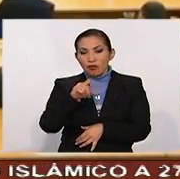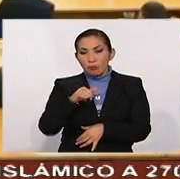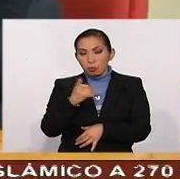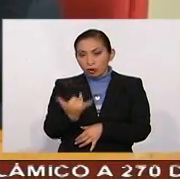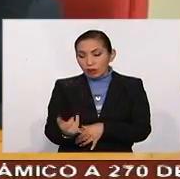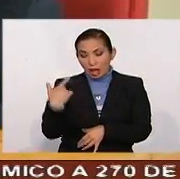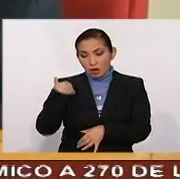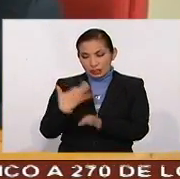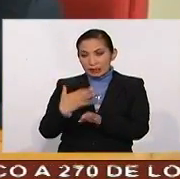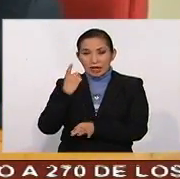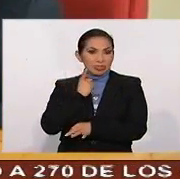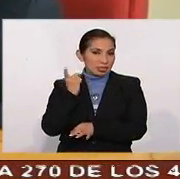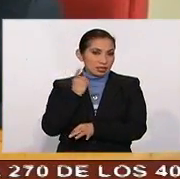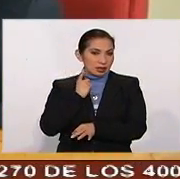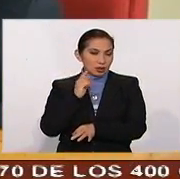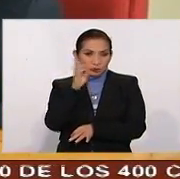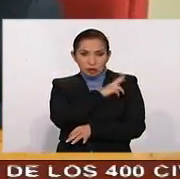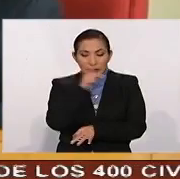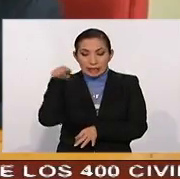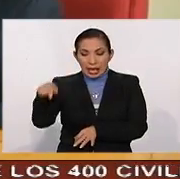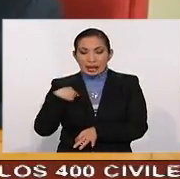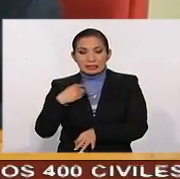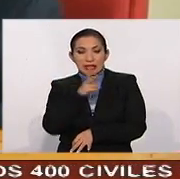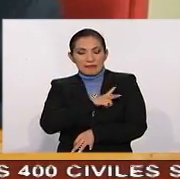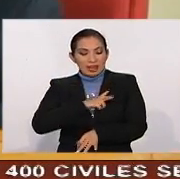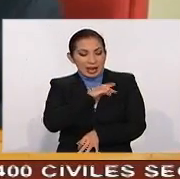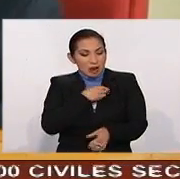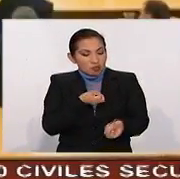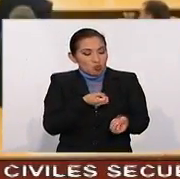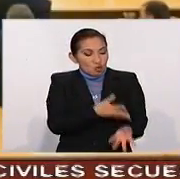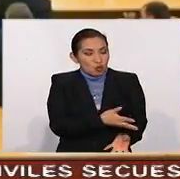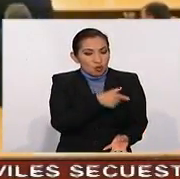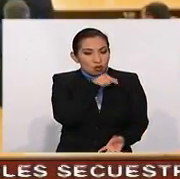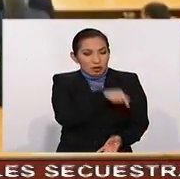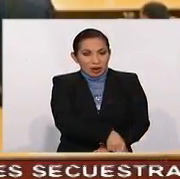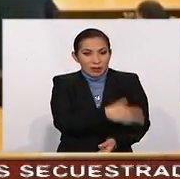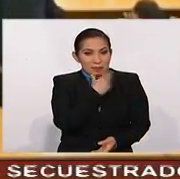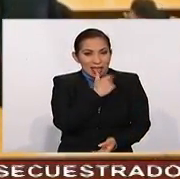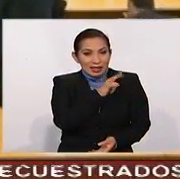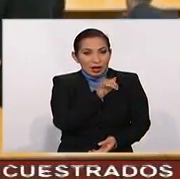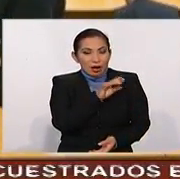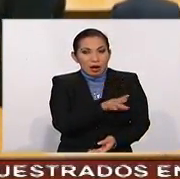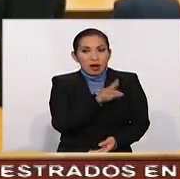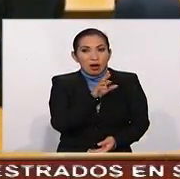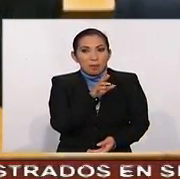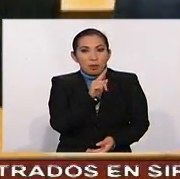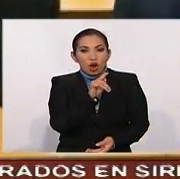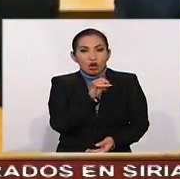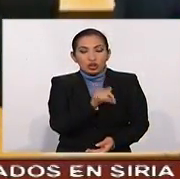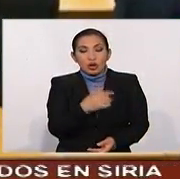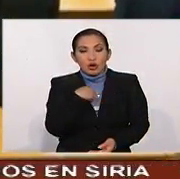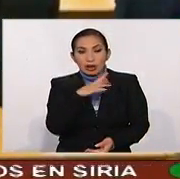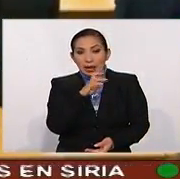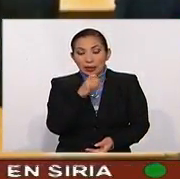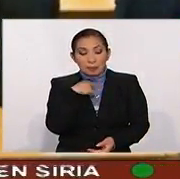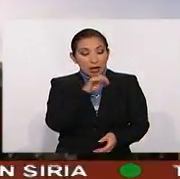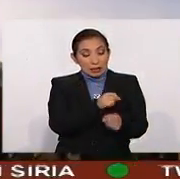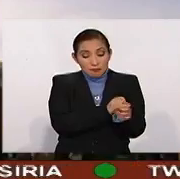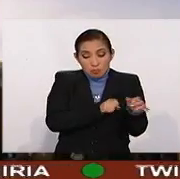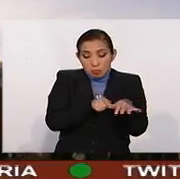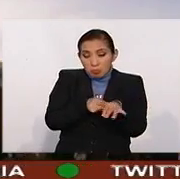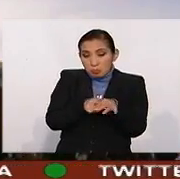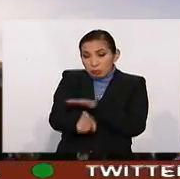actualmente diputado en la Duma rusa, habrían envenenado a Litvinenko con polonio radiactivo por haber filtrado